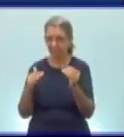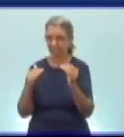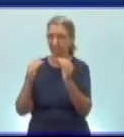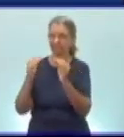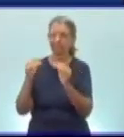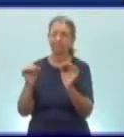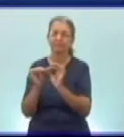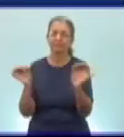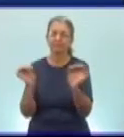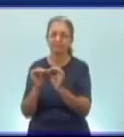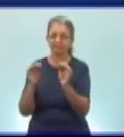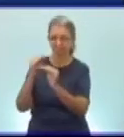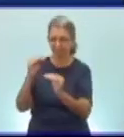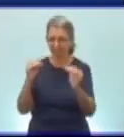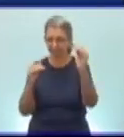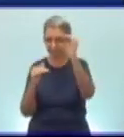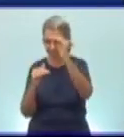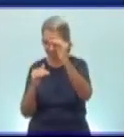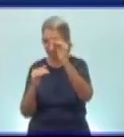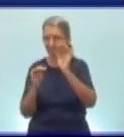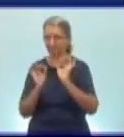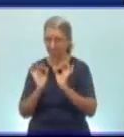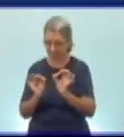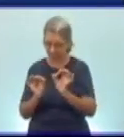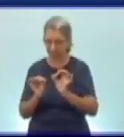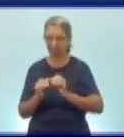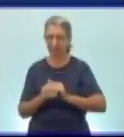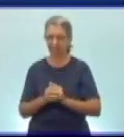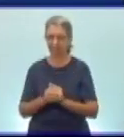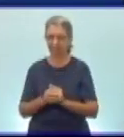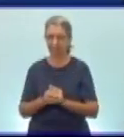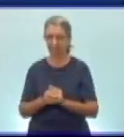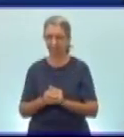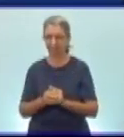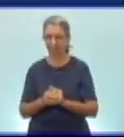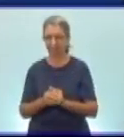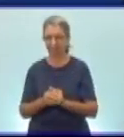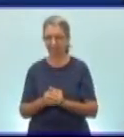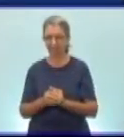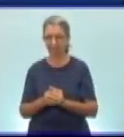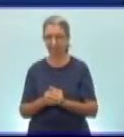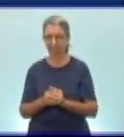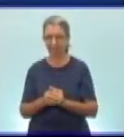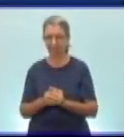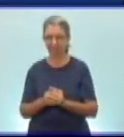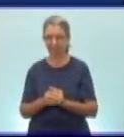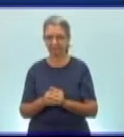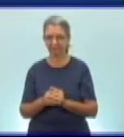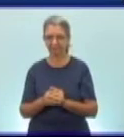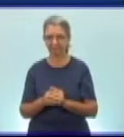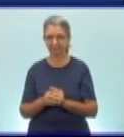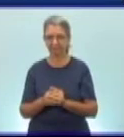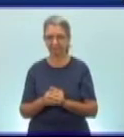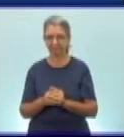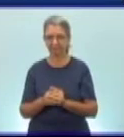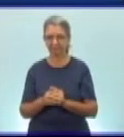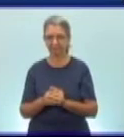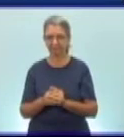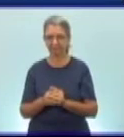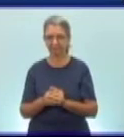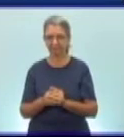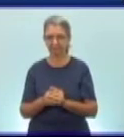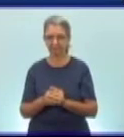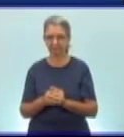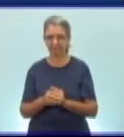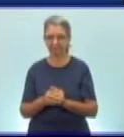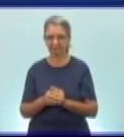potencial elástica. Recuerden además que la energía mecánica era la suma de la energía cinética más las energías potenciales de los sistemas que estemos analizando.